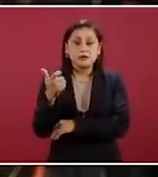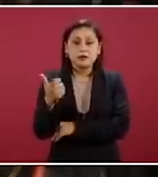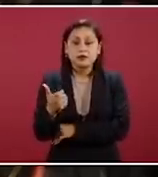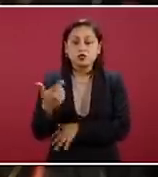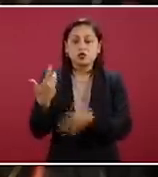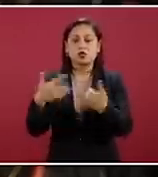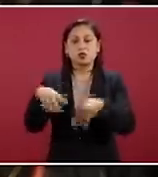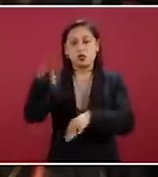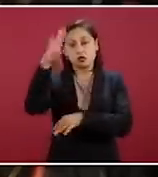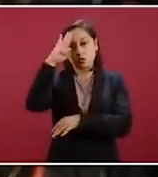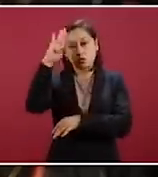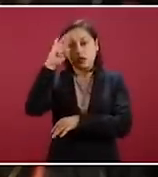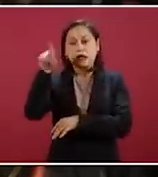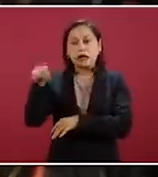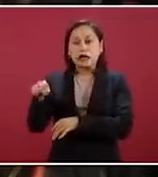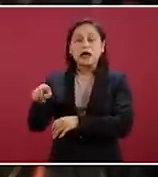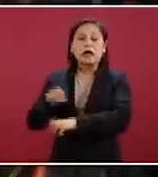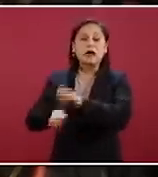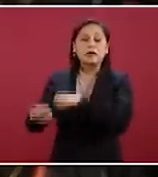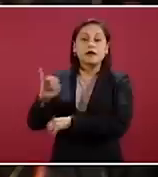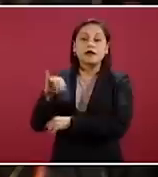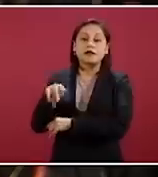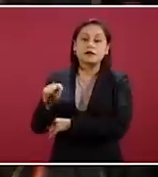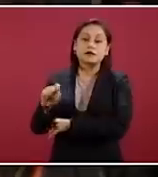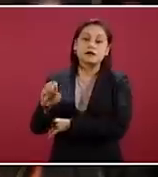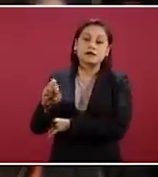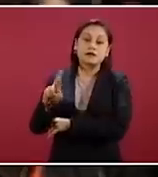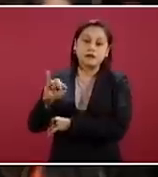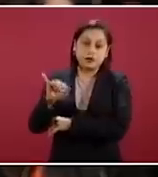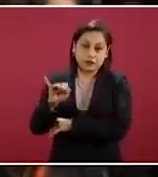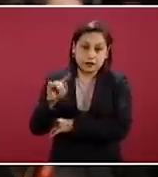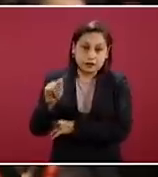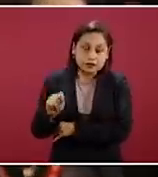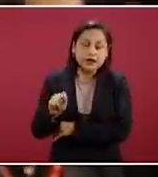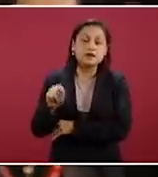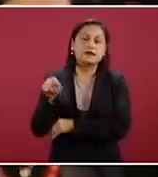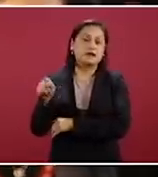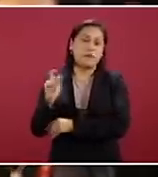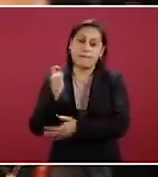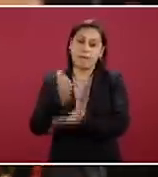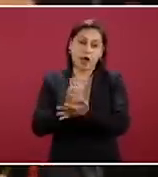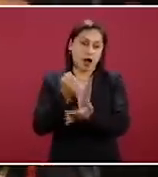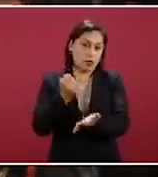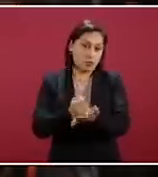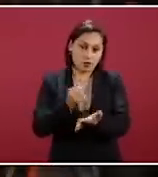tiene varios problemas, no han pagado el IVA, eso se sabe,